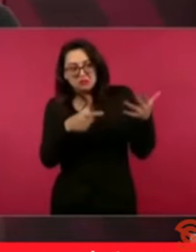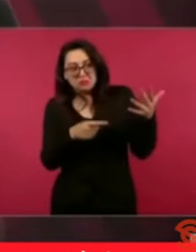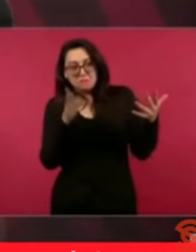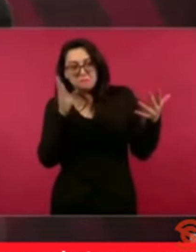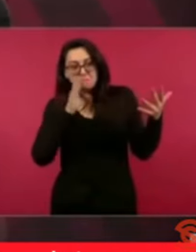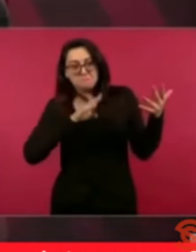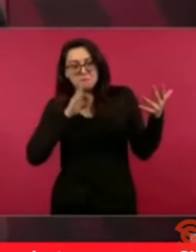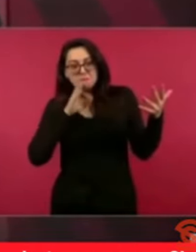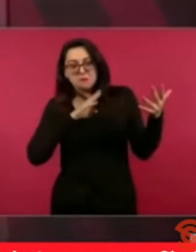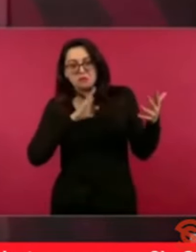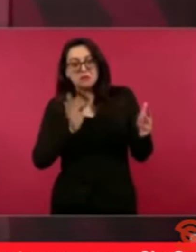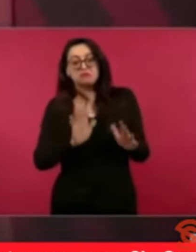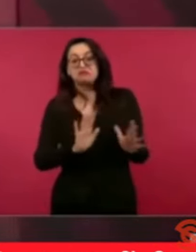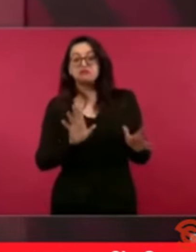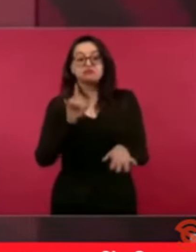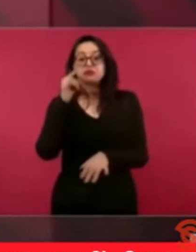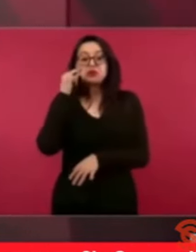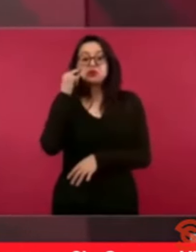tiene nada más la paja.